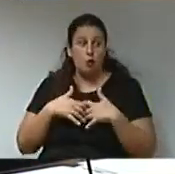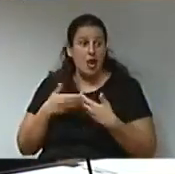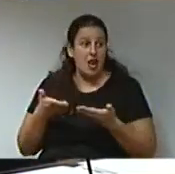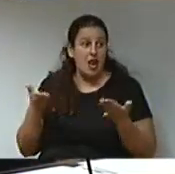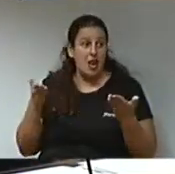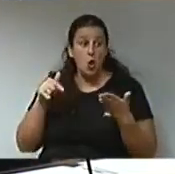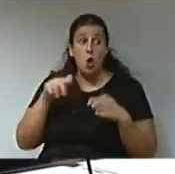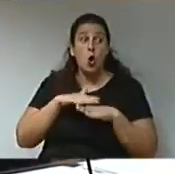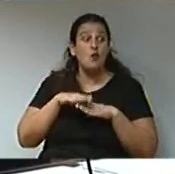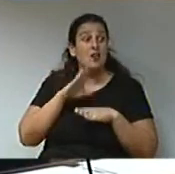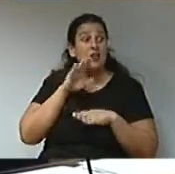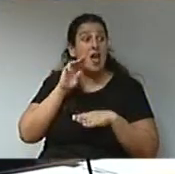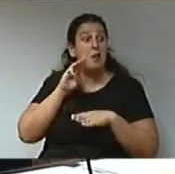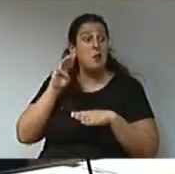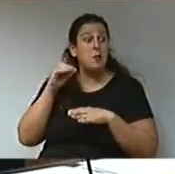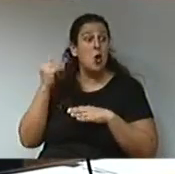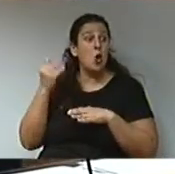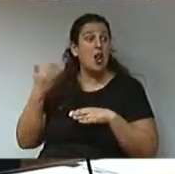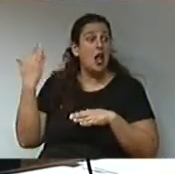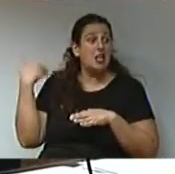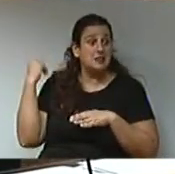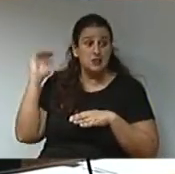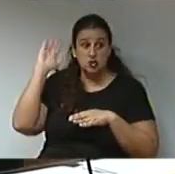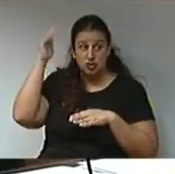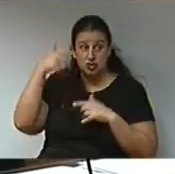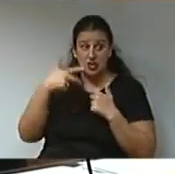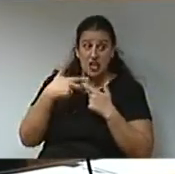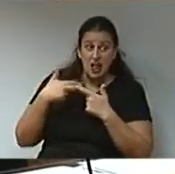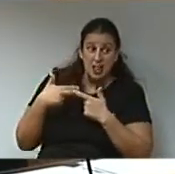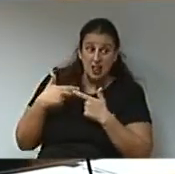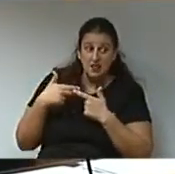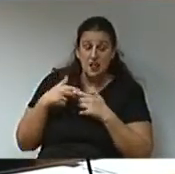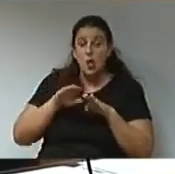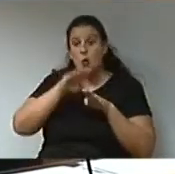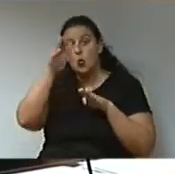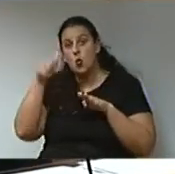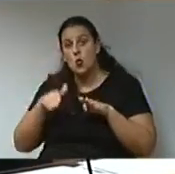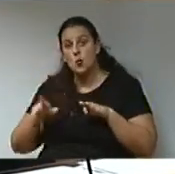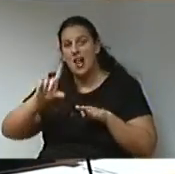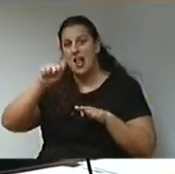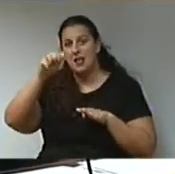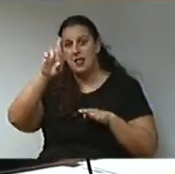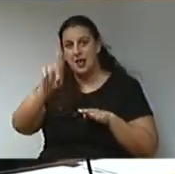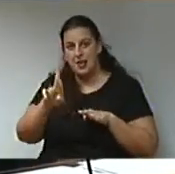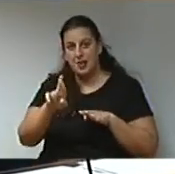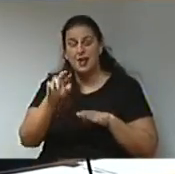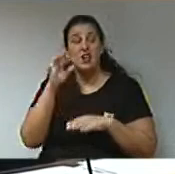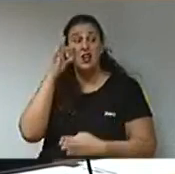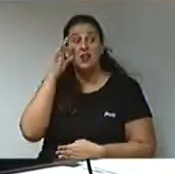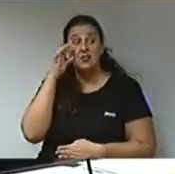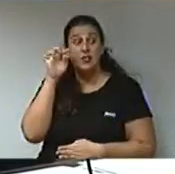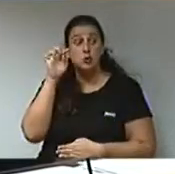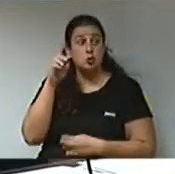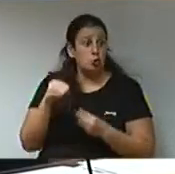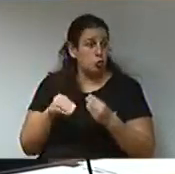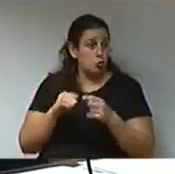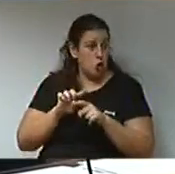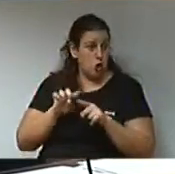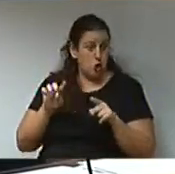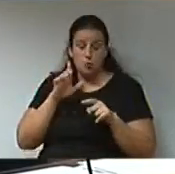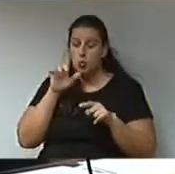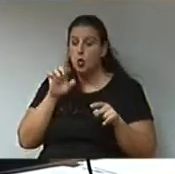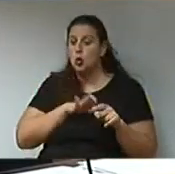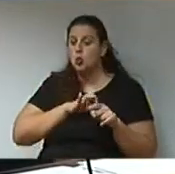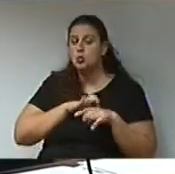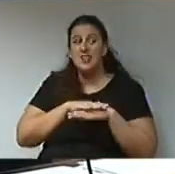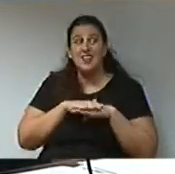ese gobierno que estaba, hubiera podido decirle al consejero de Hacienda que hiciera lo de la curva del Laffer. Y no lo hizo, porque ustedes, cuando están en el gobierno, lo que hacen